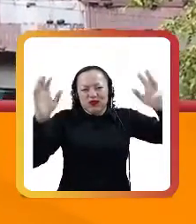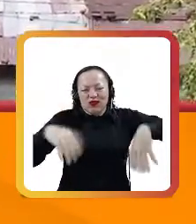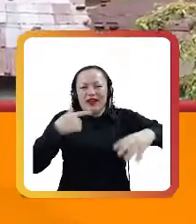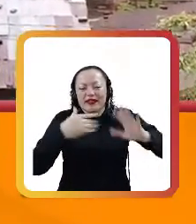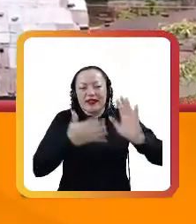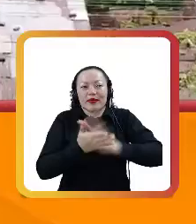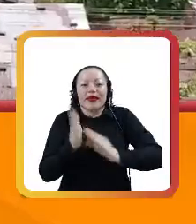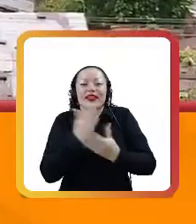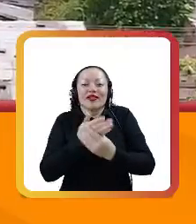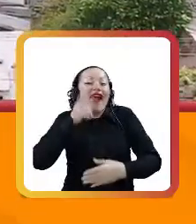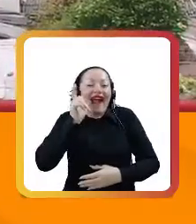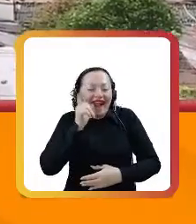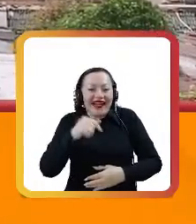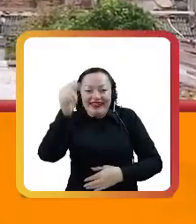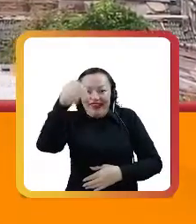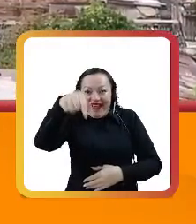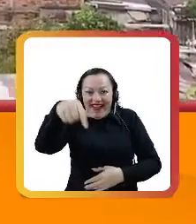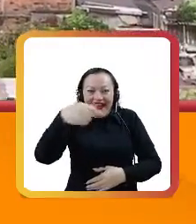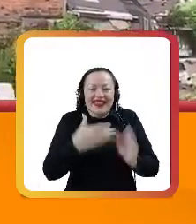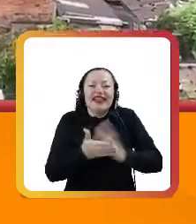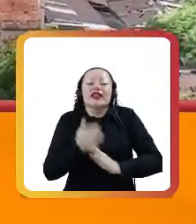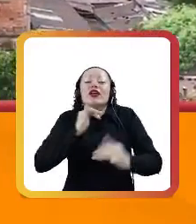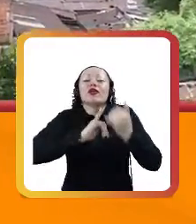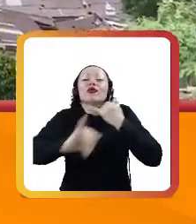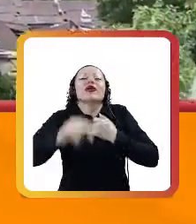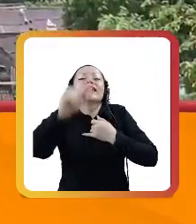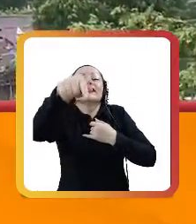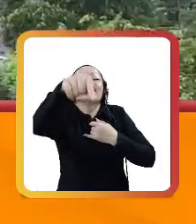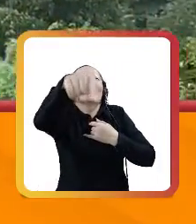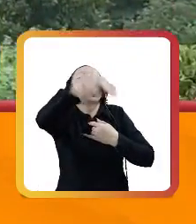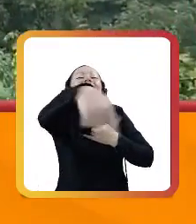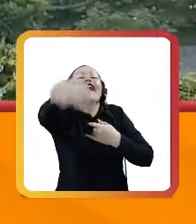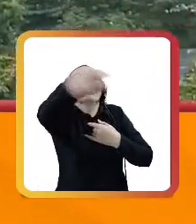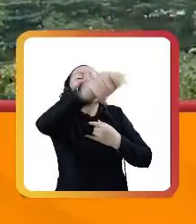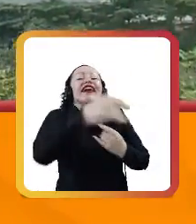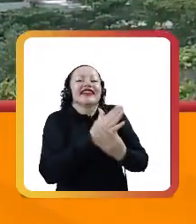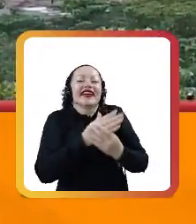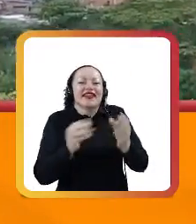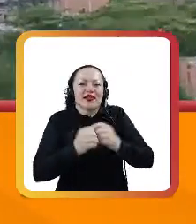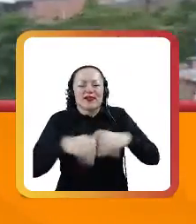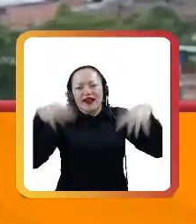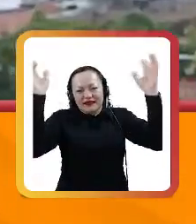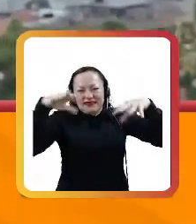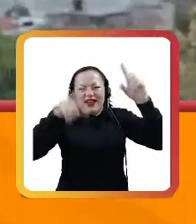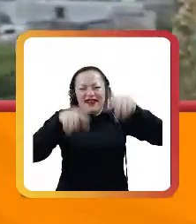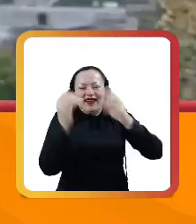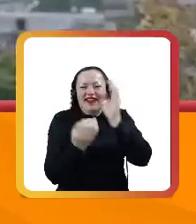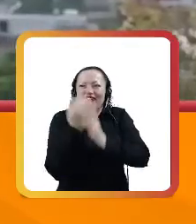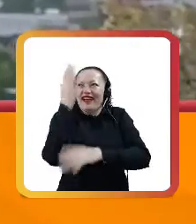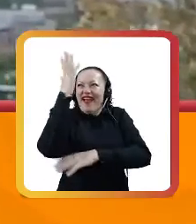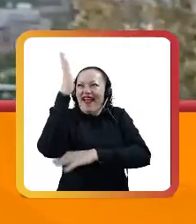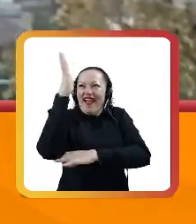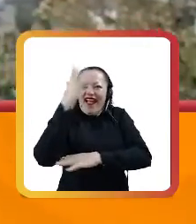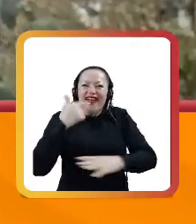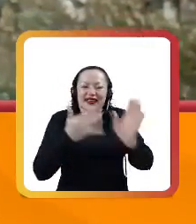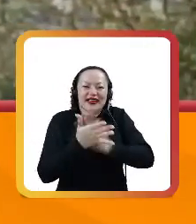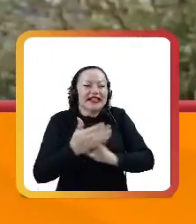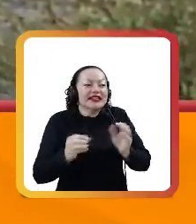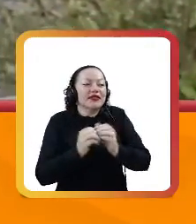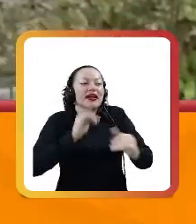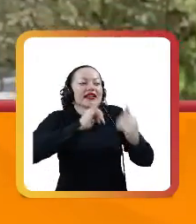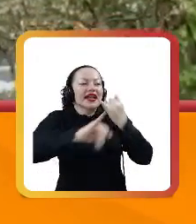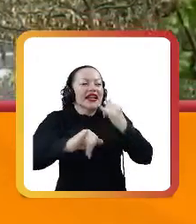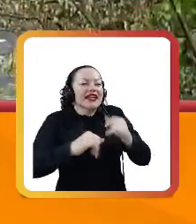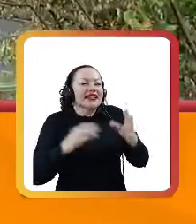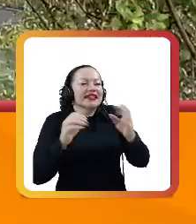Caldas. Allá al fondo está Dorada en medio de la lluvia y los árboles, algo gris. Por allá al fondo coquetamente